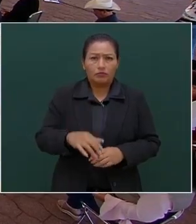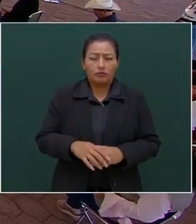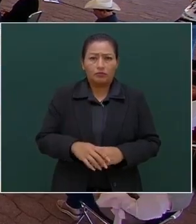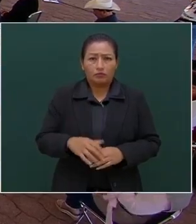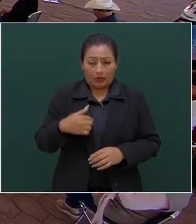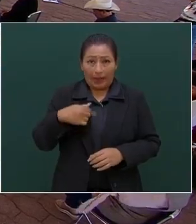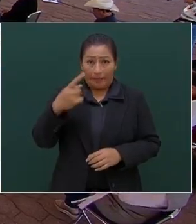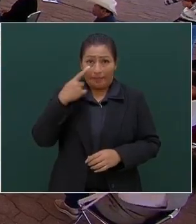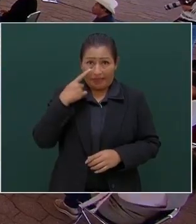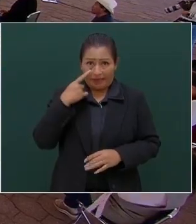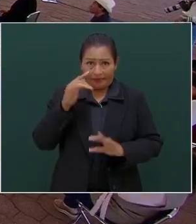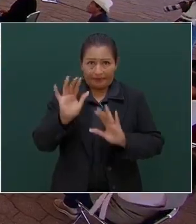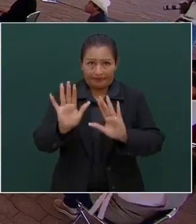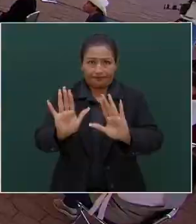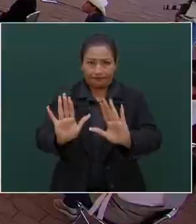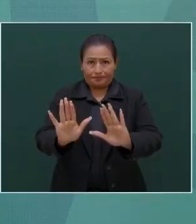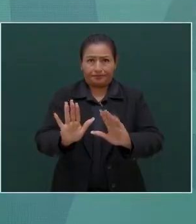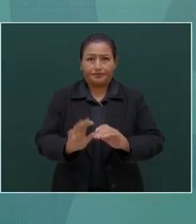miren,